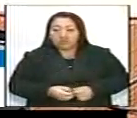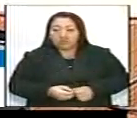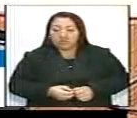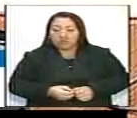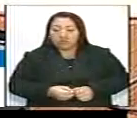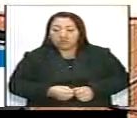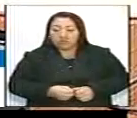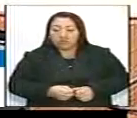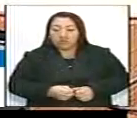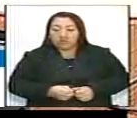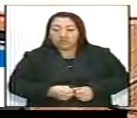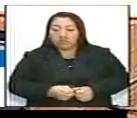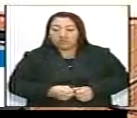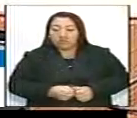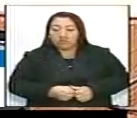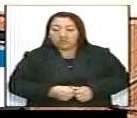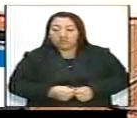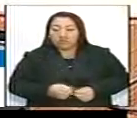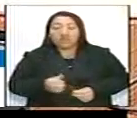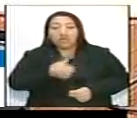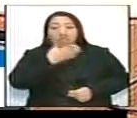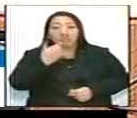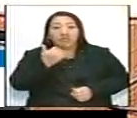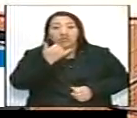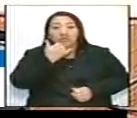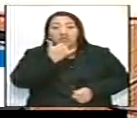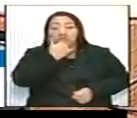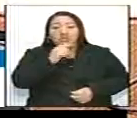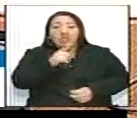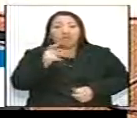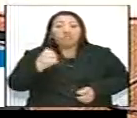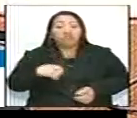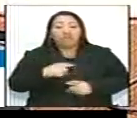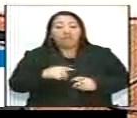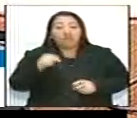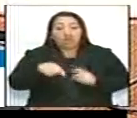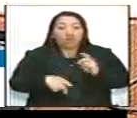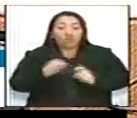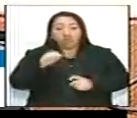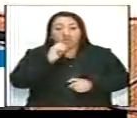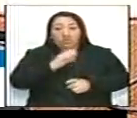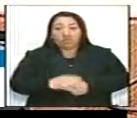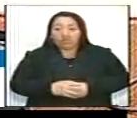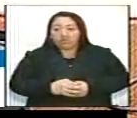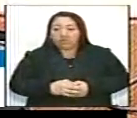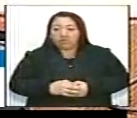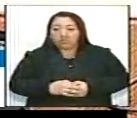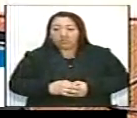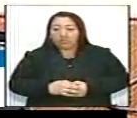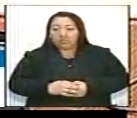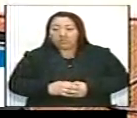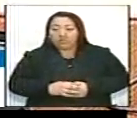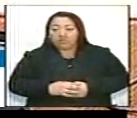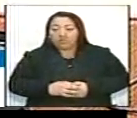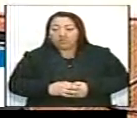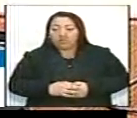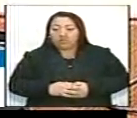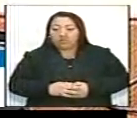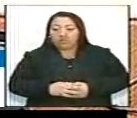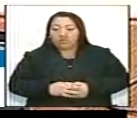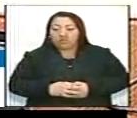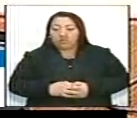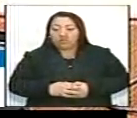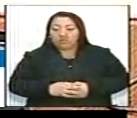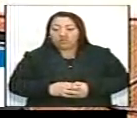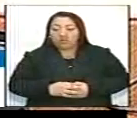tanto exactamente qué sucedió en cada municipio en los que ustedes están aquí. Pero algunos lo cumplieron, no mayoritariamente, porque es un tema complicado, un